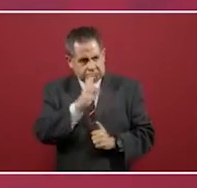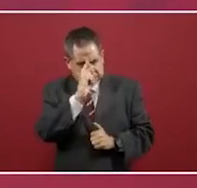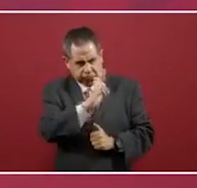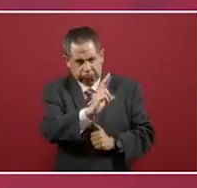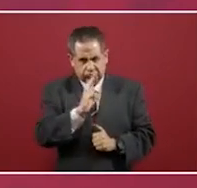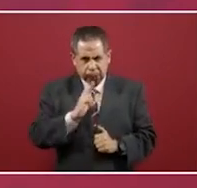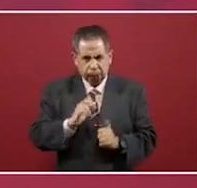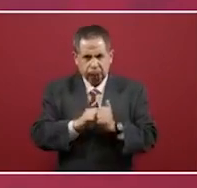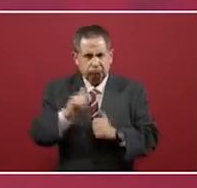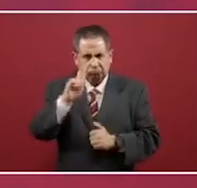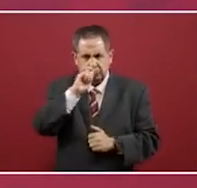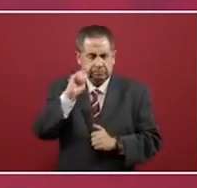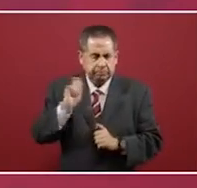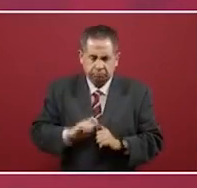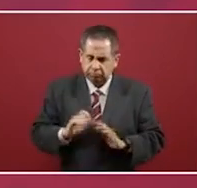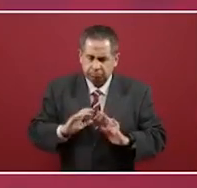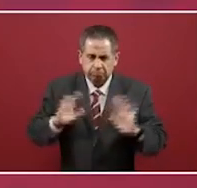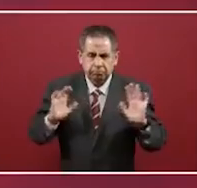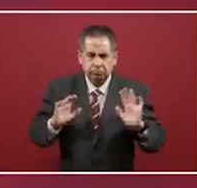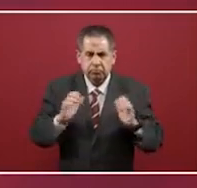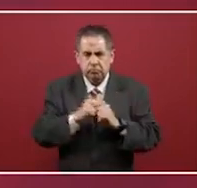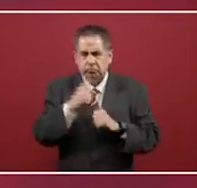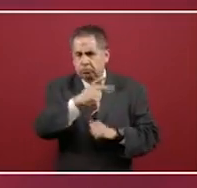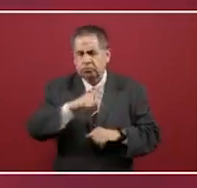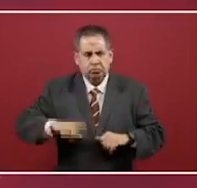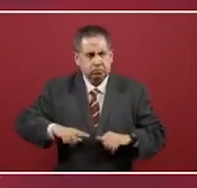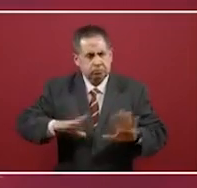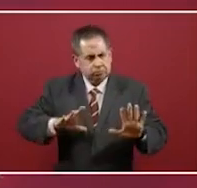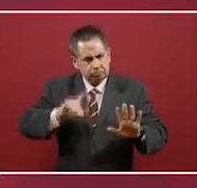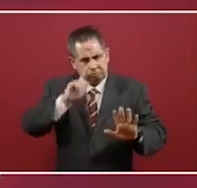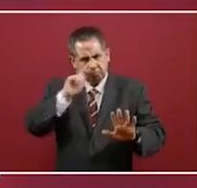respetuosa y de amistad con su gobierno,